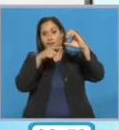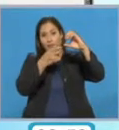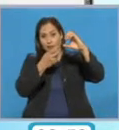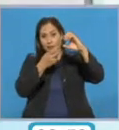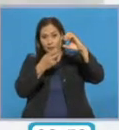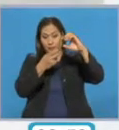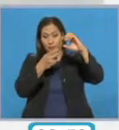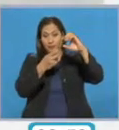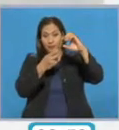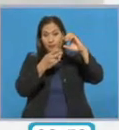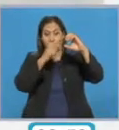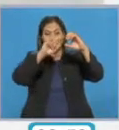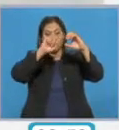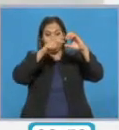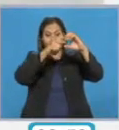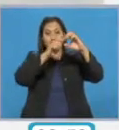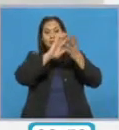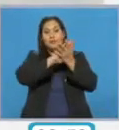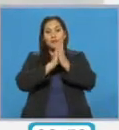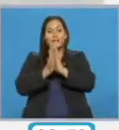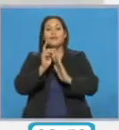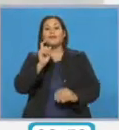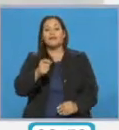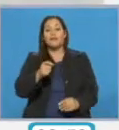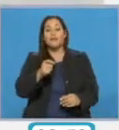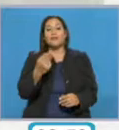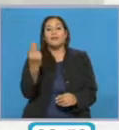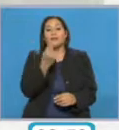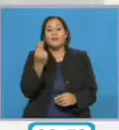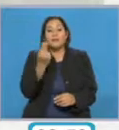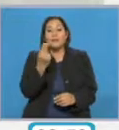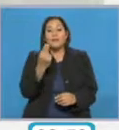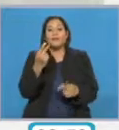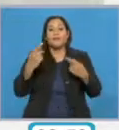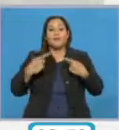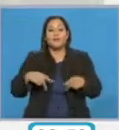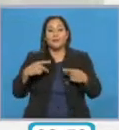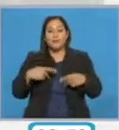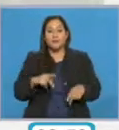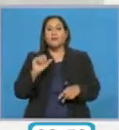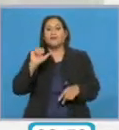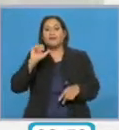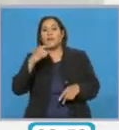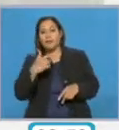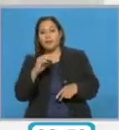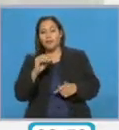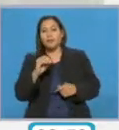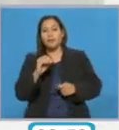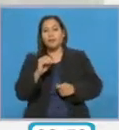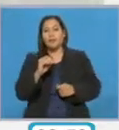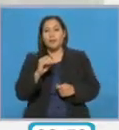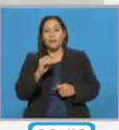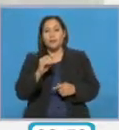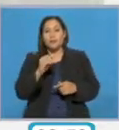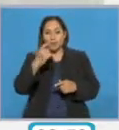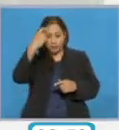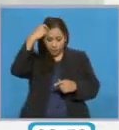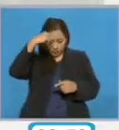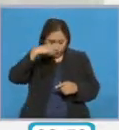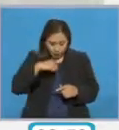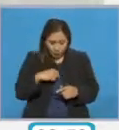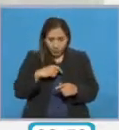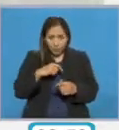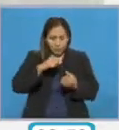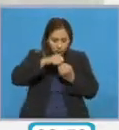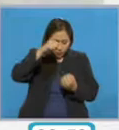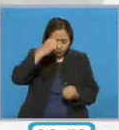este tipo de gráfico nos va a representar esta necesidad que tienen las personas de alguna forma también meterse en ellas